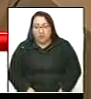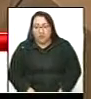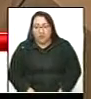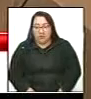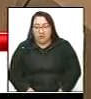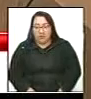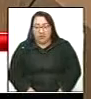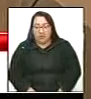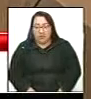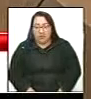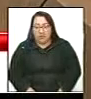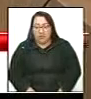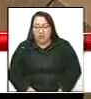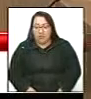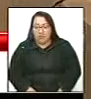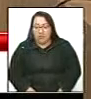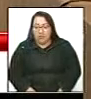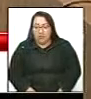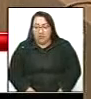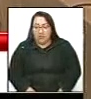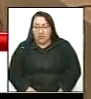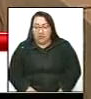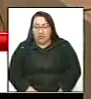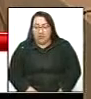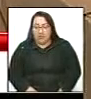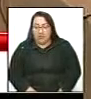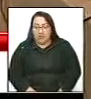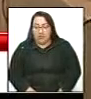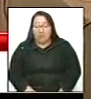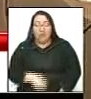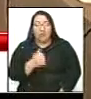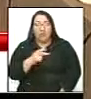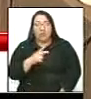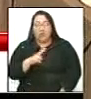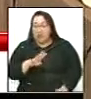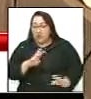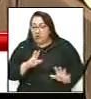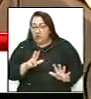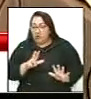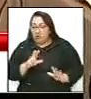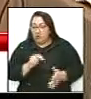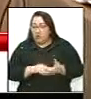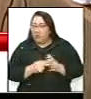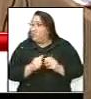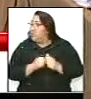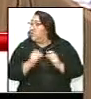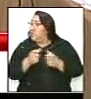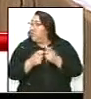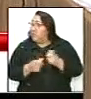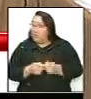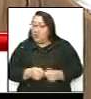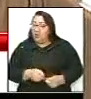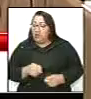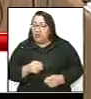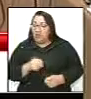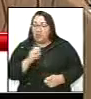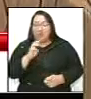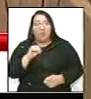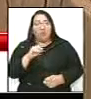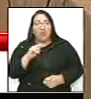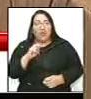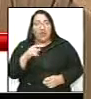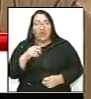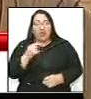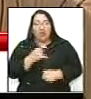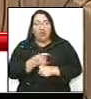Debate y votación del informe de calificación de la denuncia constitucional 248, formulada por la congresista Gloria Montenegro